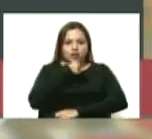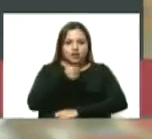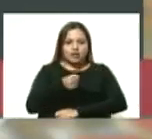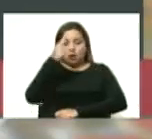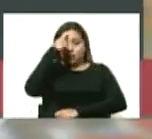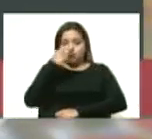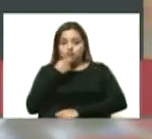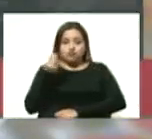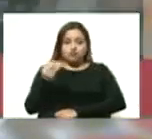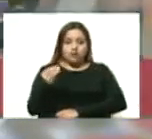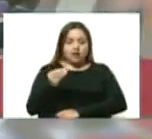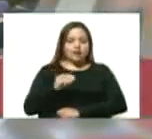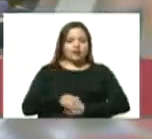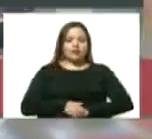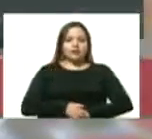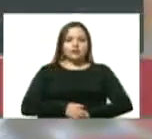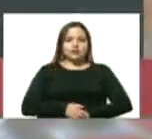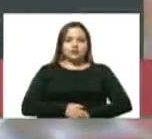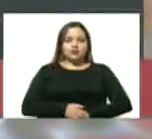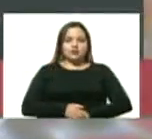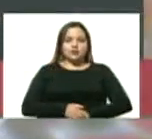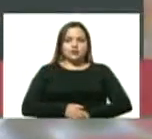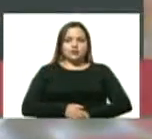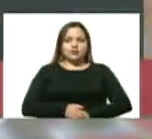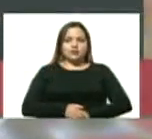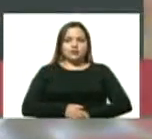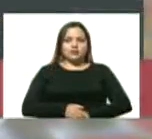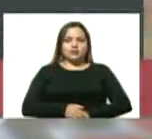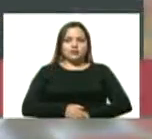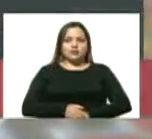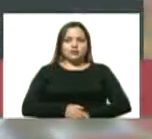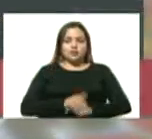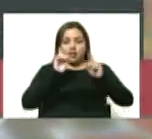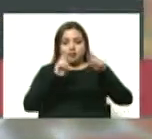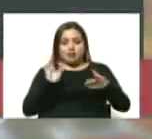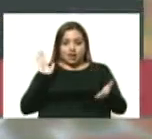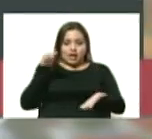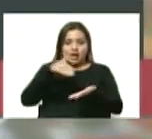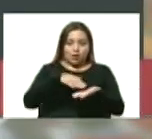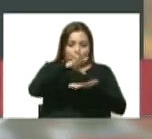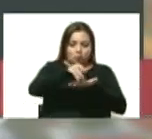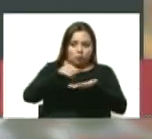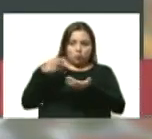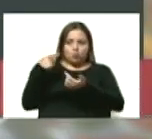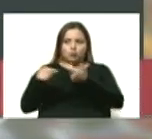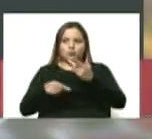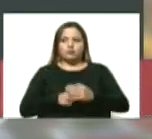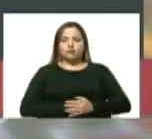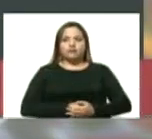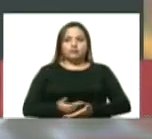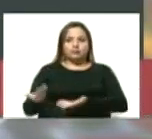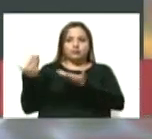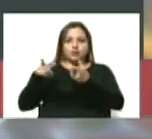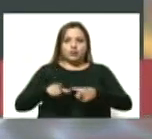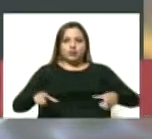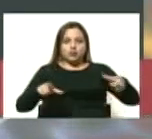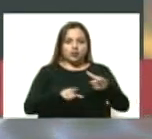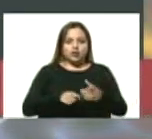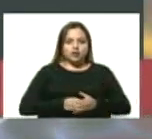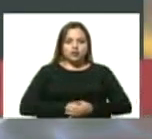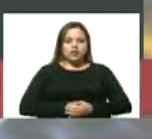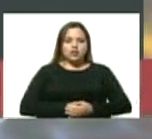eso pues en Los Altos Mirandinos. Vamos entonces con el estado Aragua. En el peaje de La Victoria hay un centro de acopio. Usted que quiera colaborar